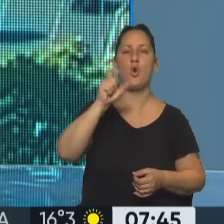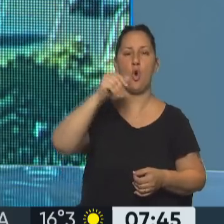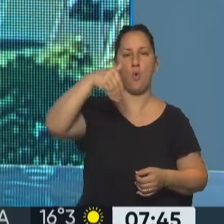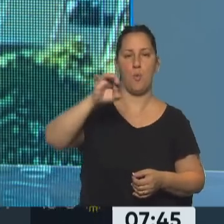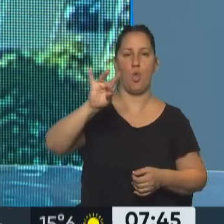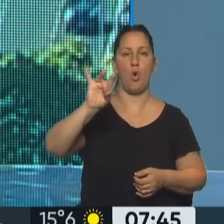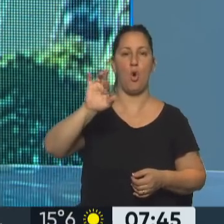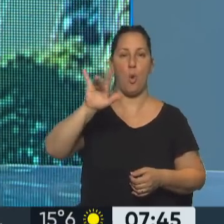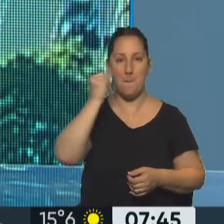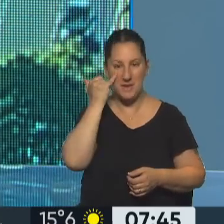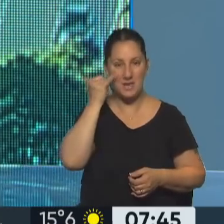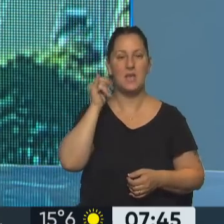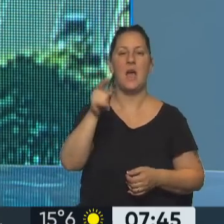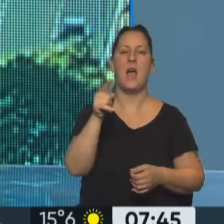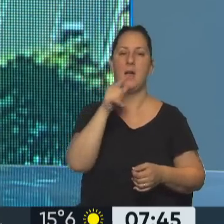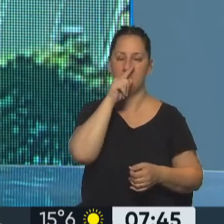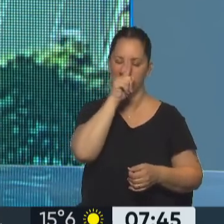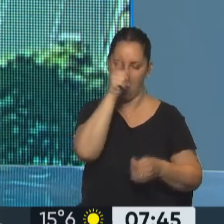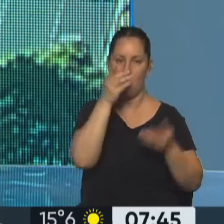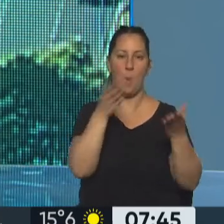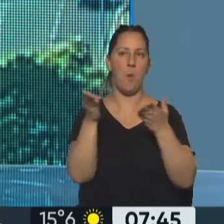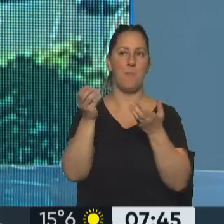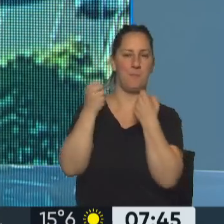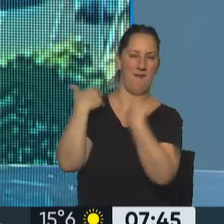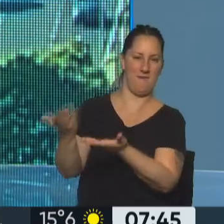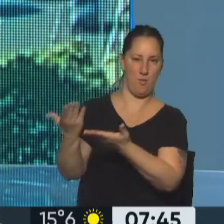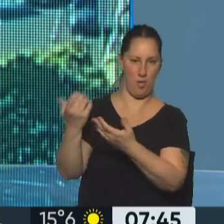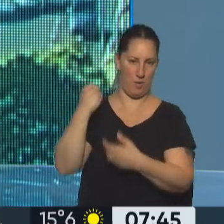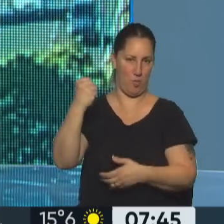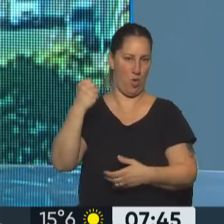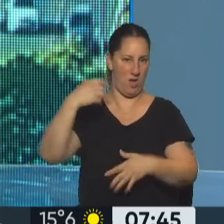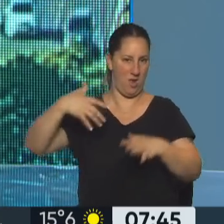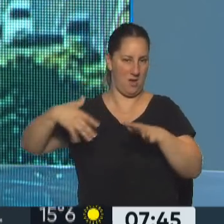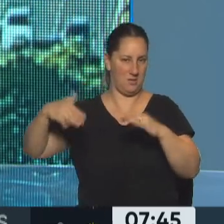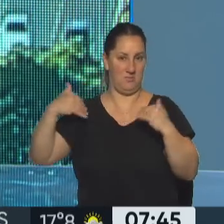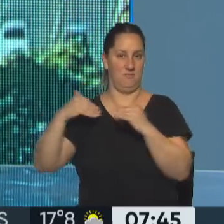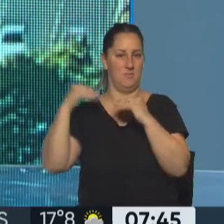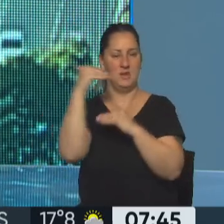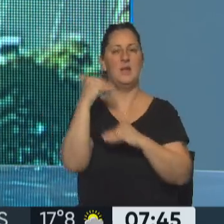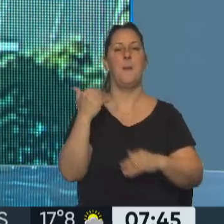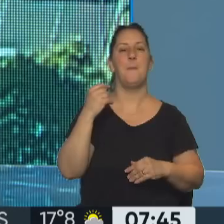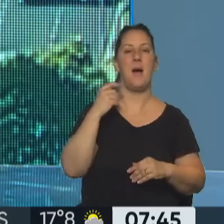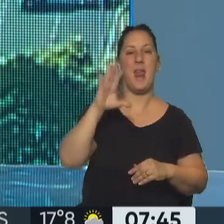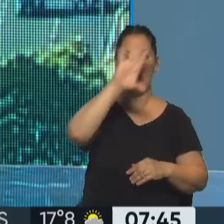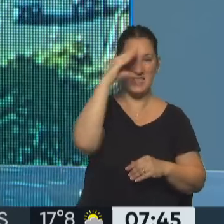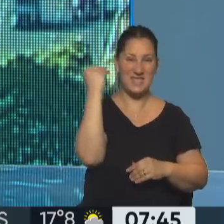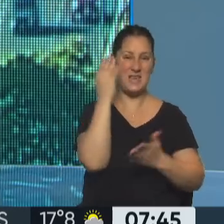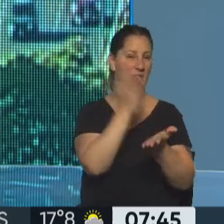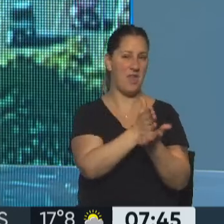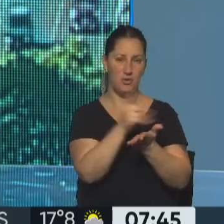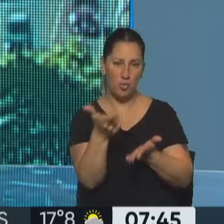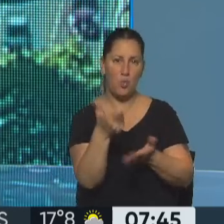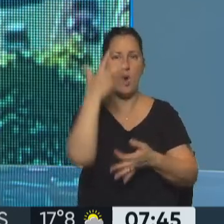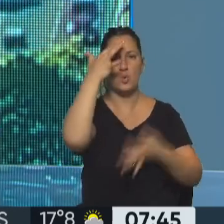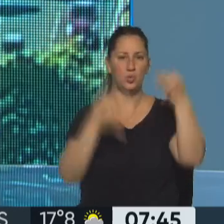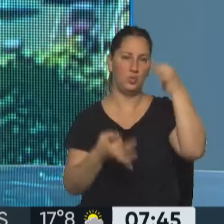un sector servil a poderes hegemónicos. Dijo además que para Cristina Fernández de Kirchner no hay derecho ni justicia